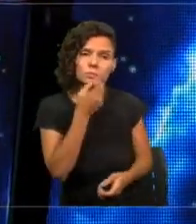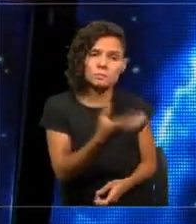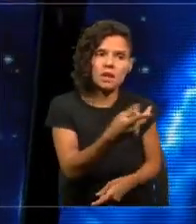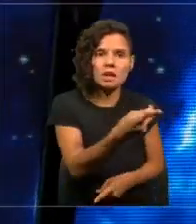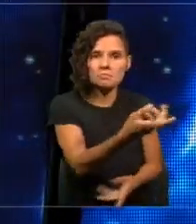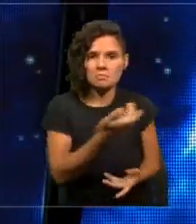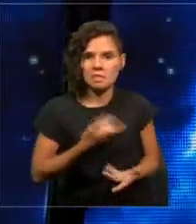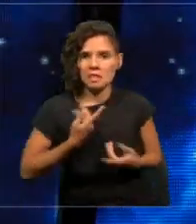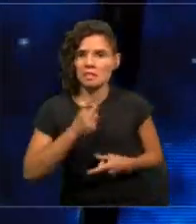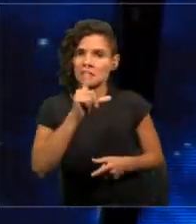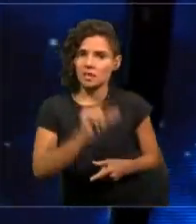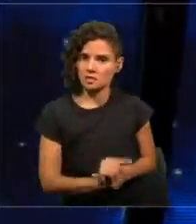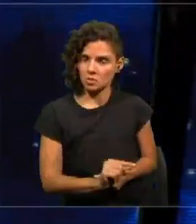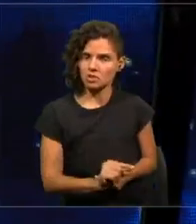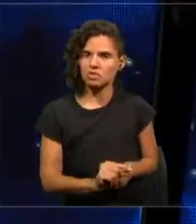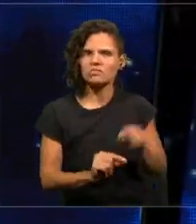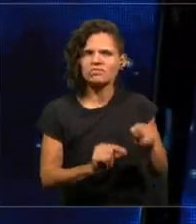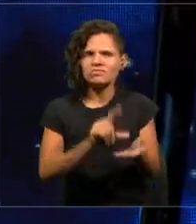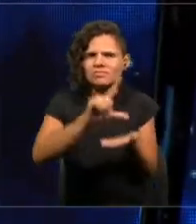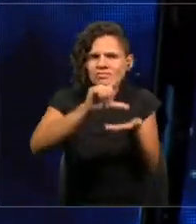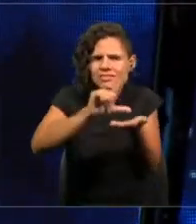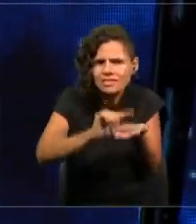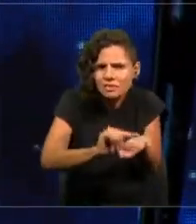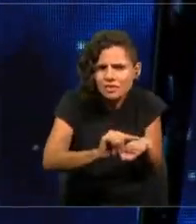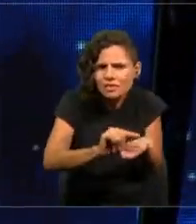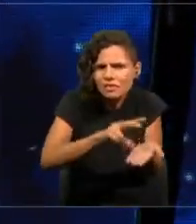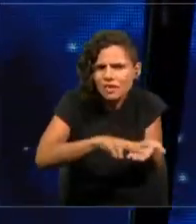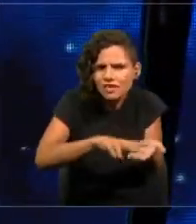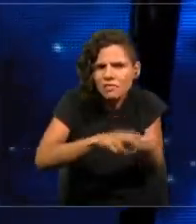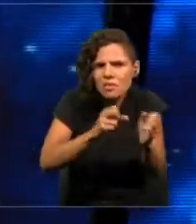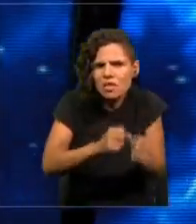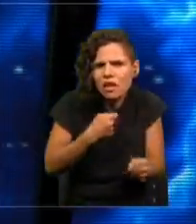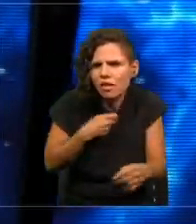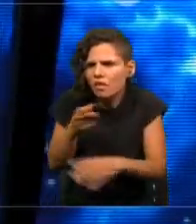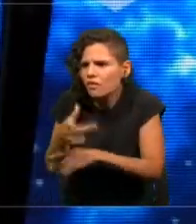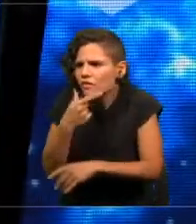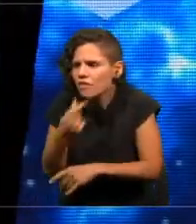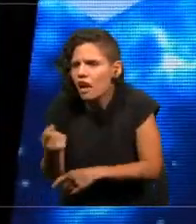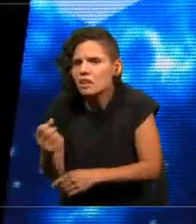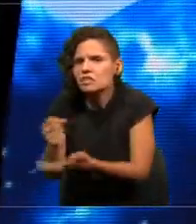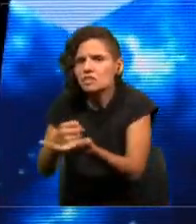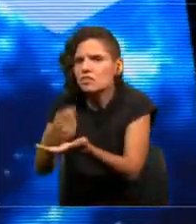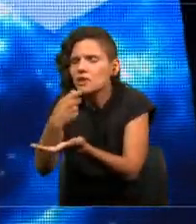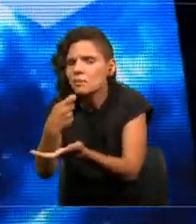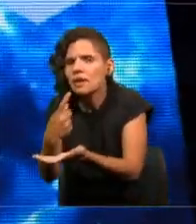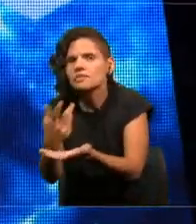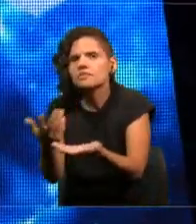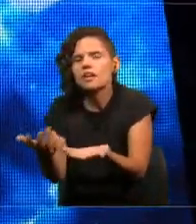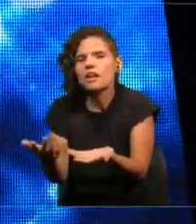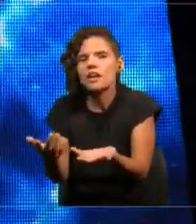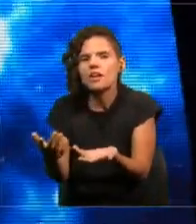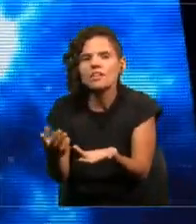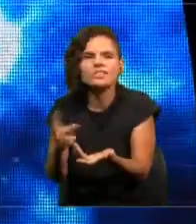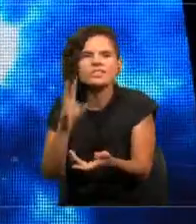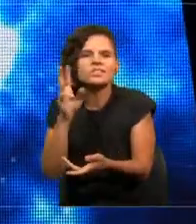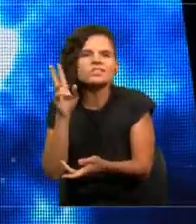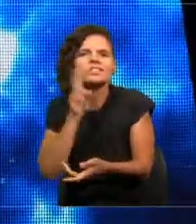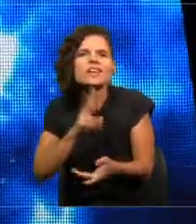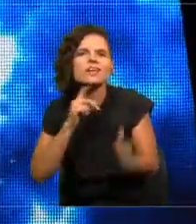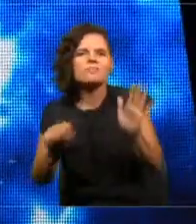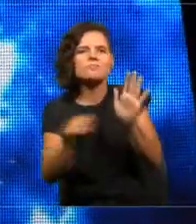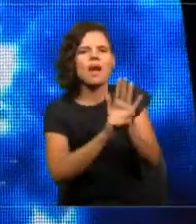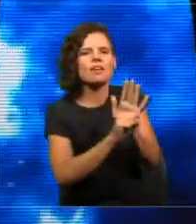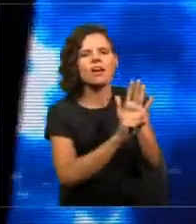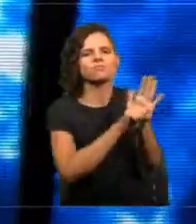descuento en realidad podría obtenerlo fácilmente en las farmacias que son no de cadenas